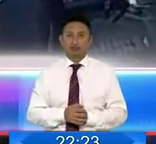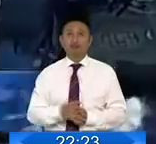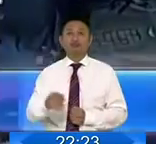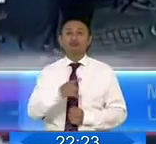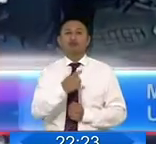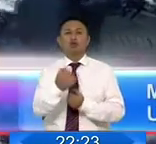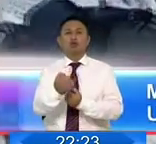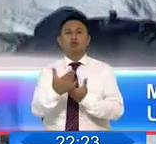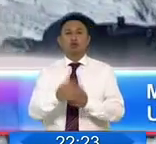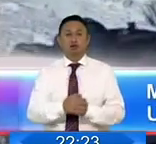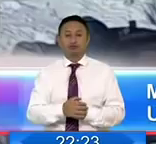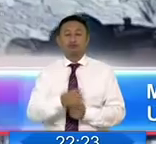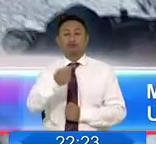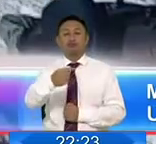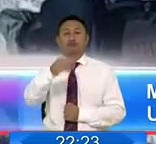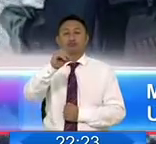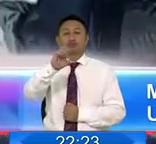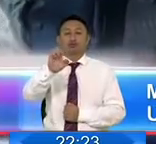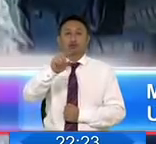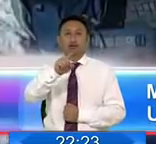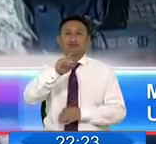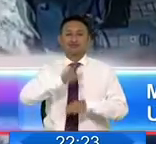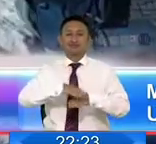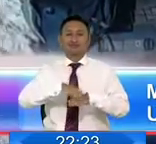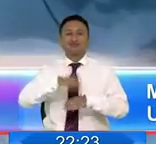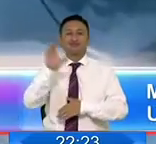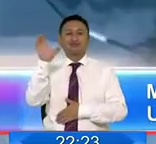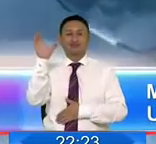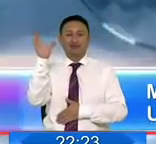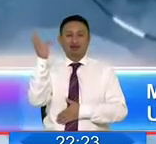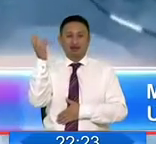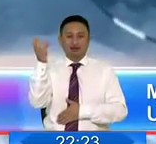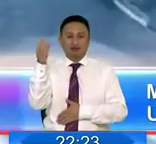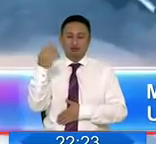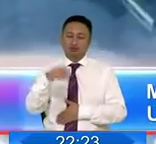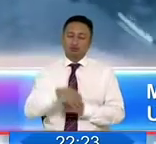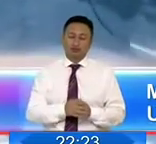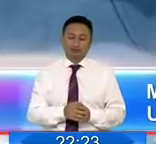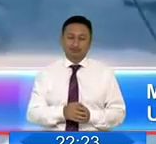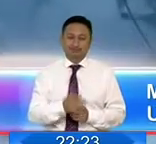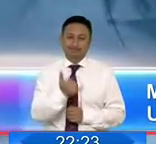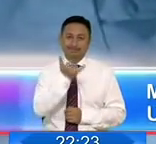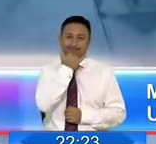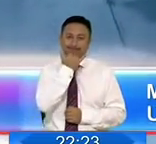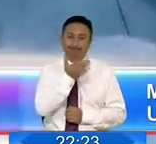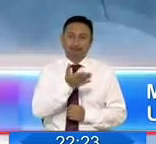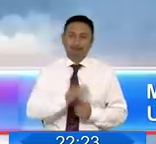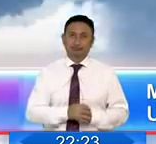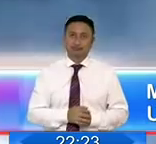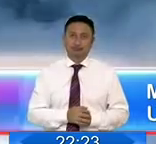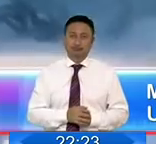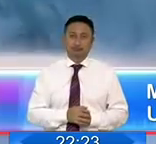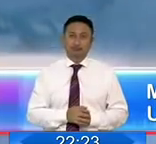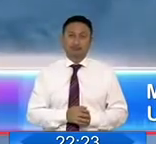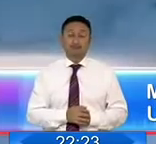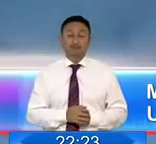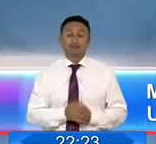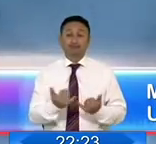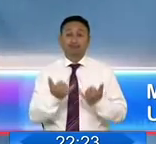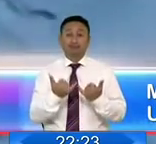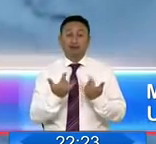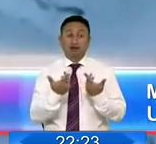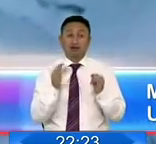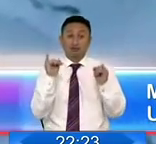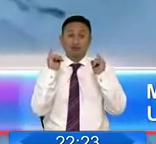informaron elementos del GOE, las malas condiciones climáticas le jugaron una mala pasada a los extranjeros. Es así como lo que pudo ser una